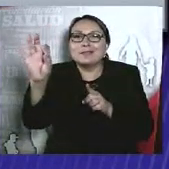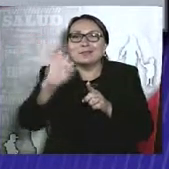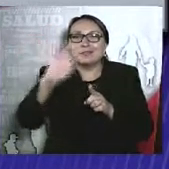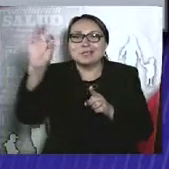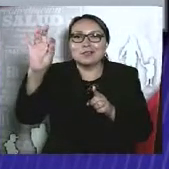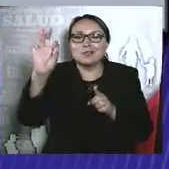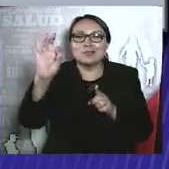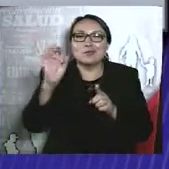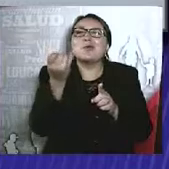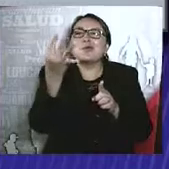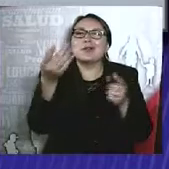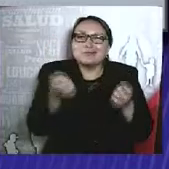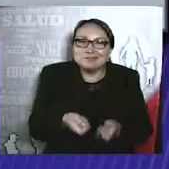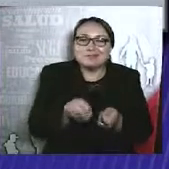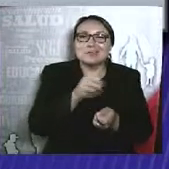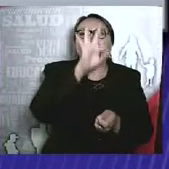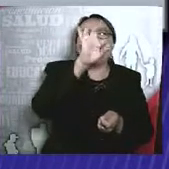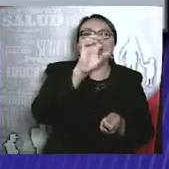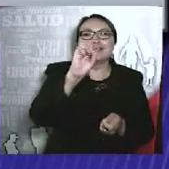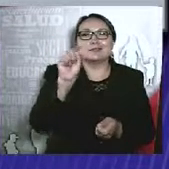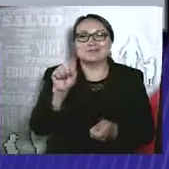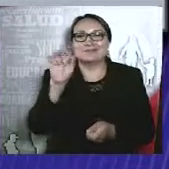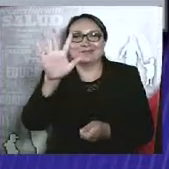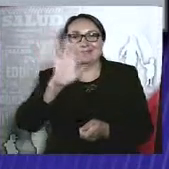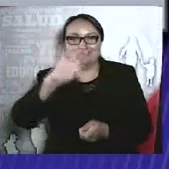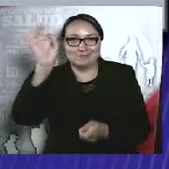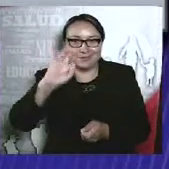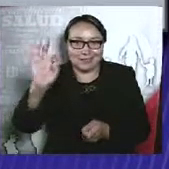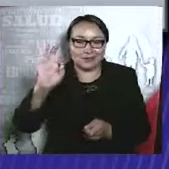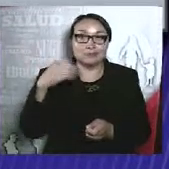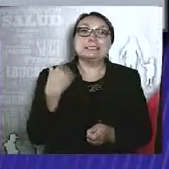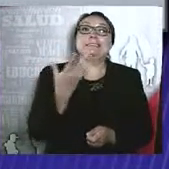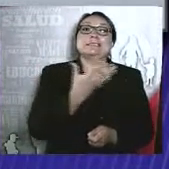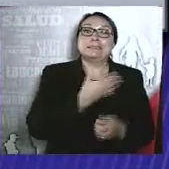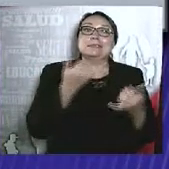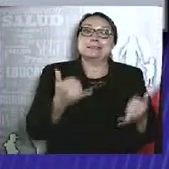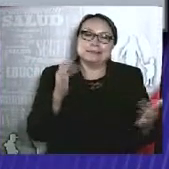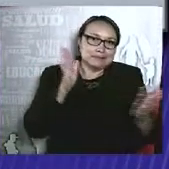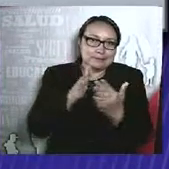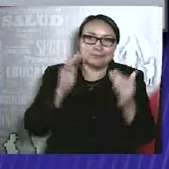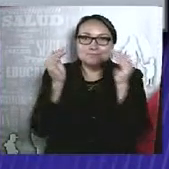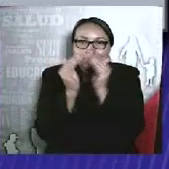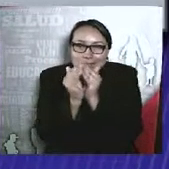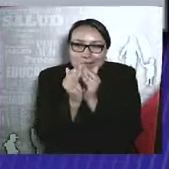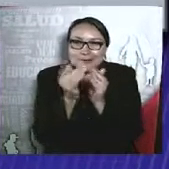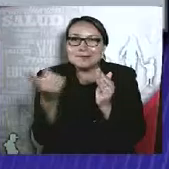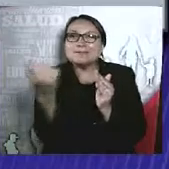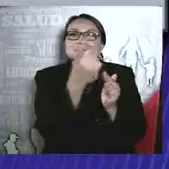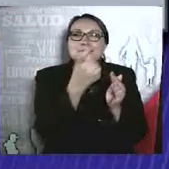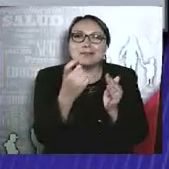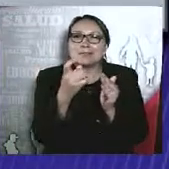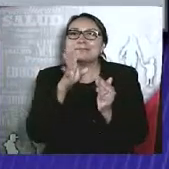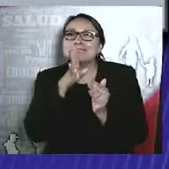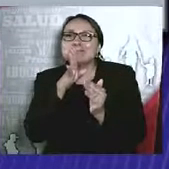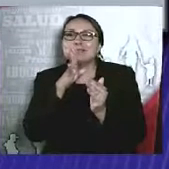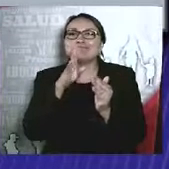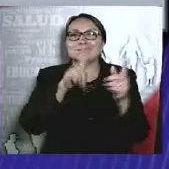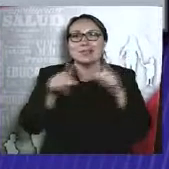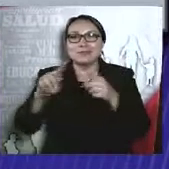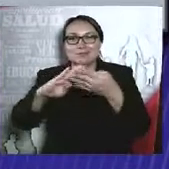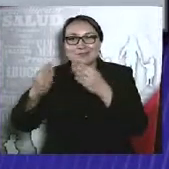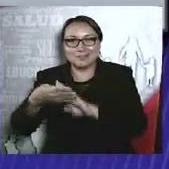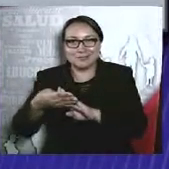acá estamos trabajando entonces unos temas de articulación decididamente con el ICBF, porque hay una población desvinculada que pasa por un proceso de restitución